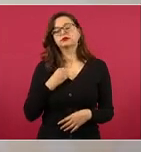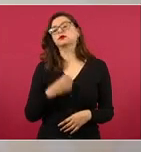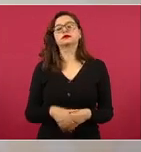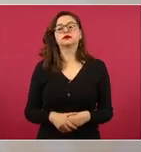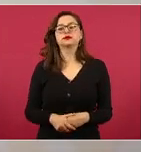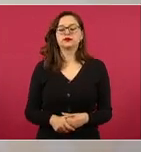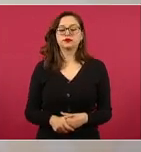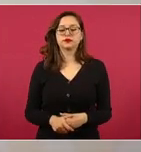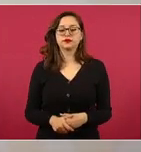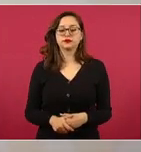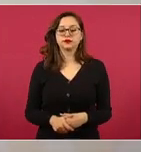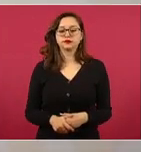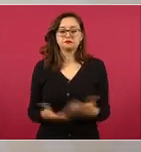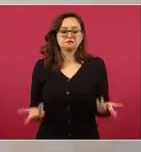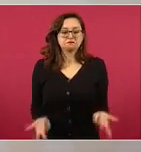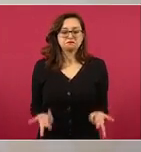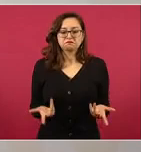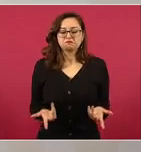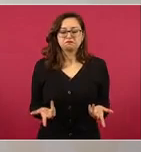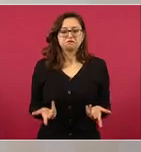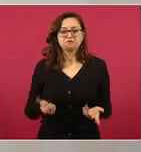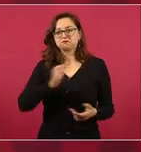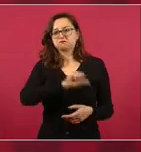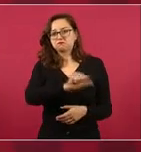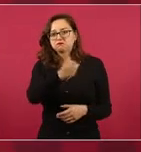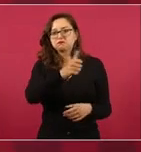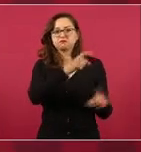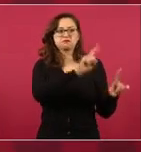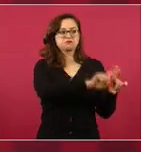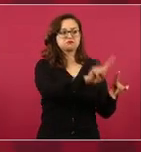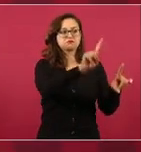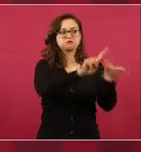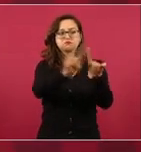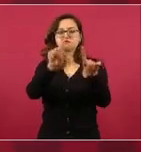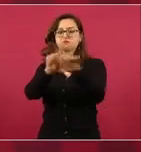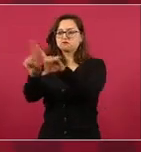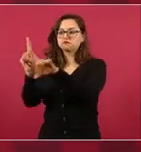Más otras obras,